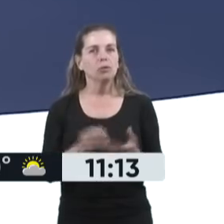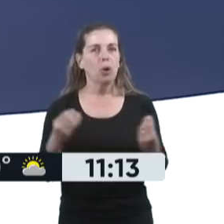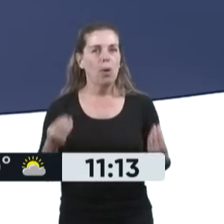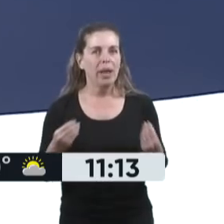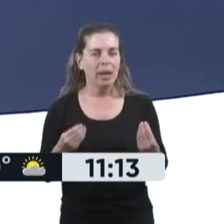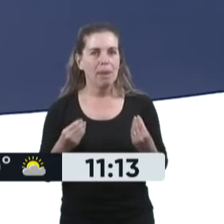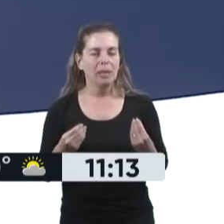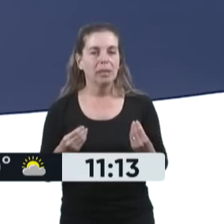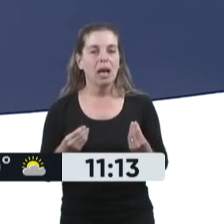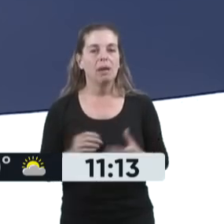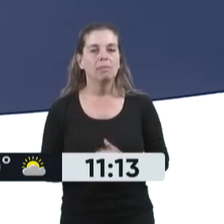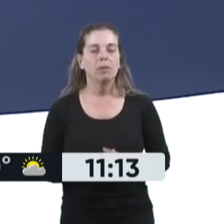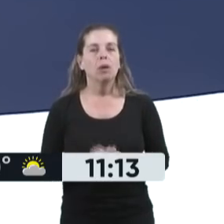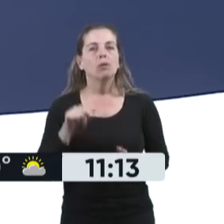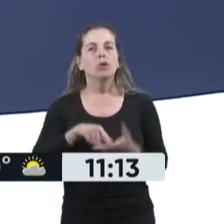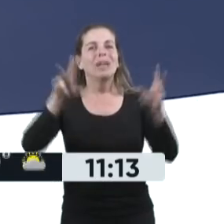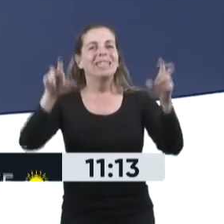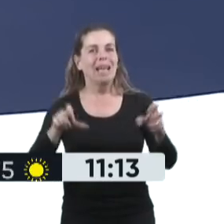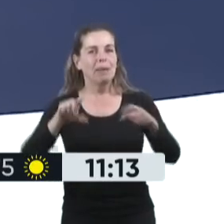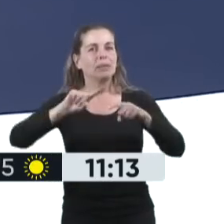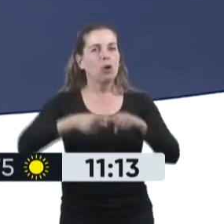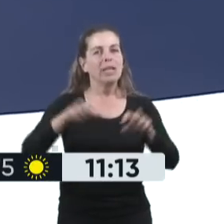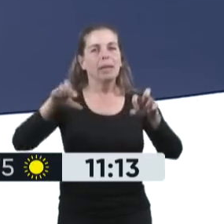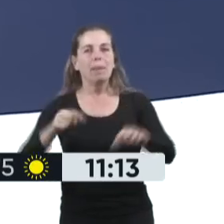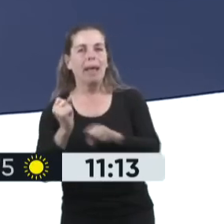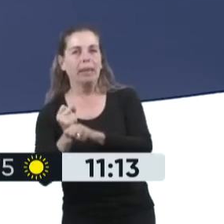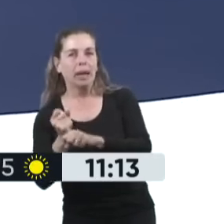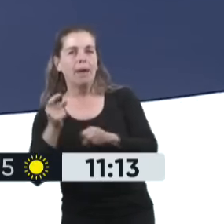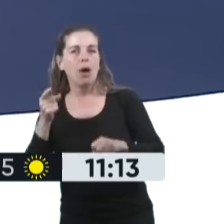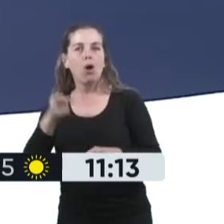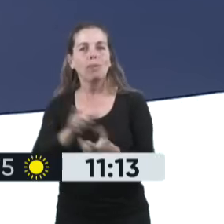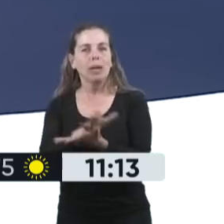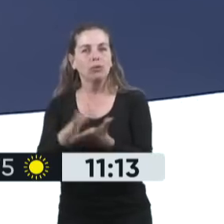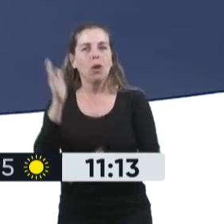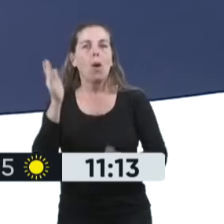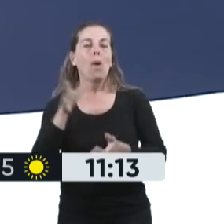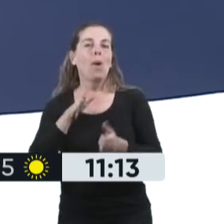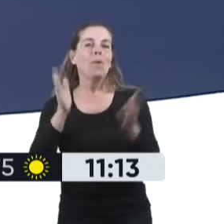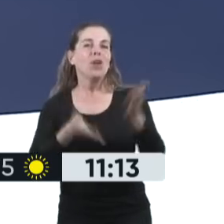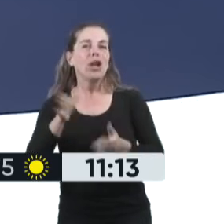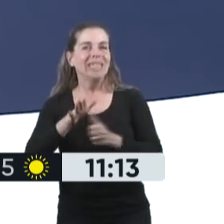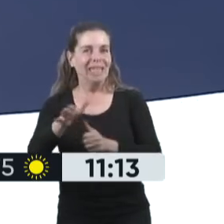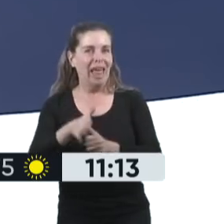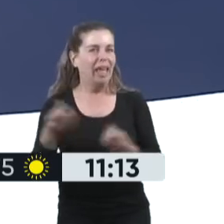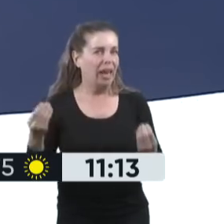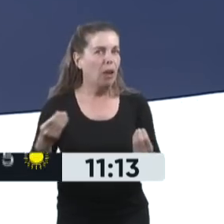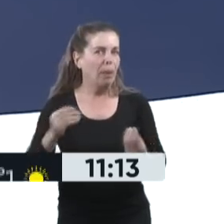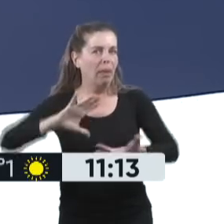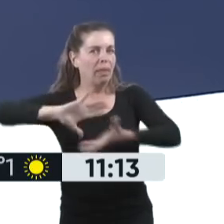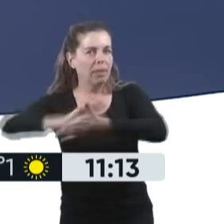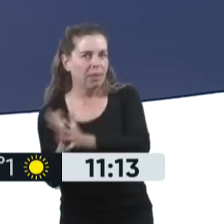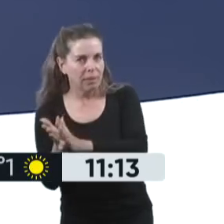las políticas de violencia de género, porque efectivamente estas